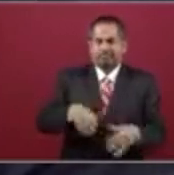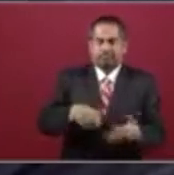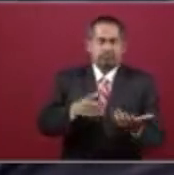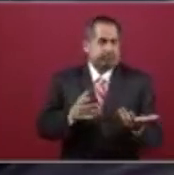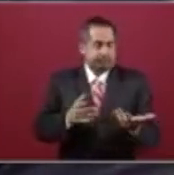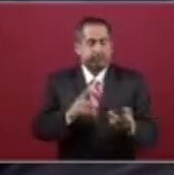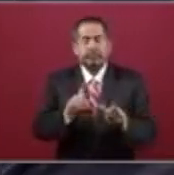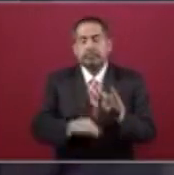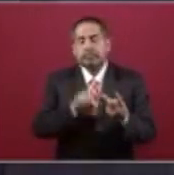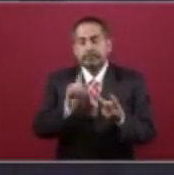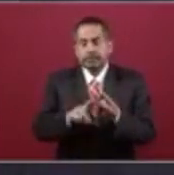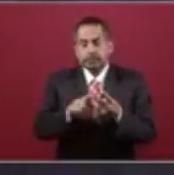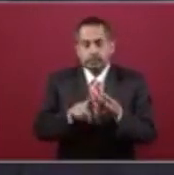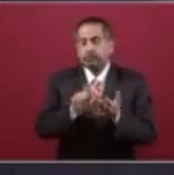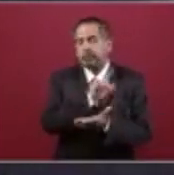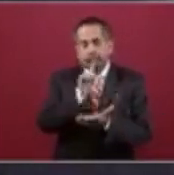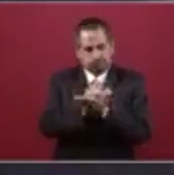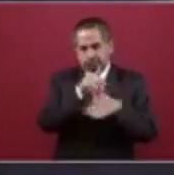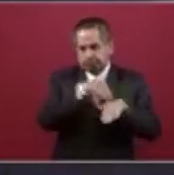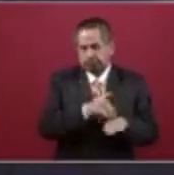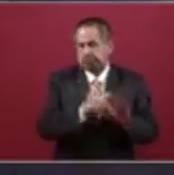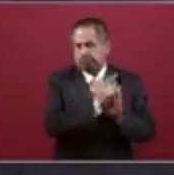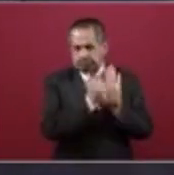todo en el marco de la ley,